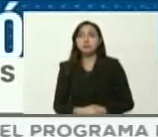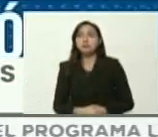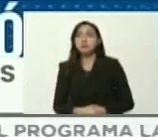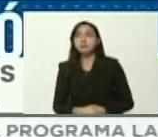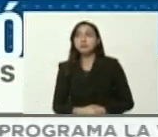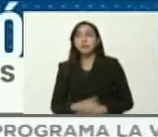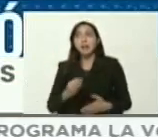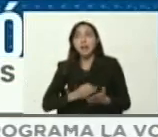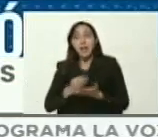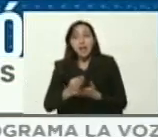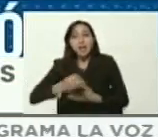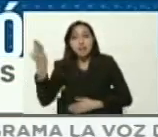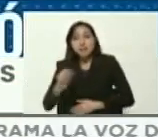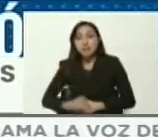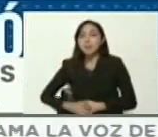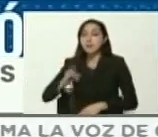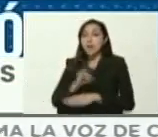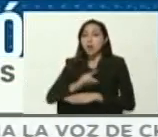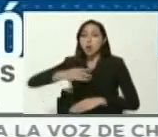¡Traidores nunca!